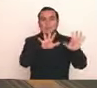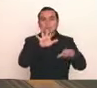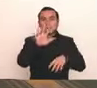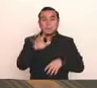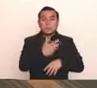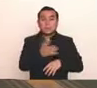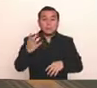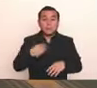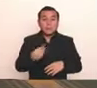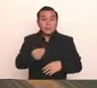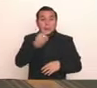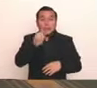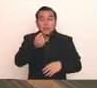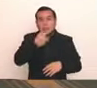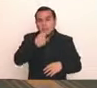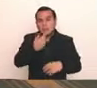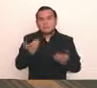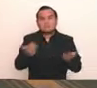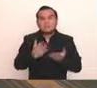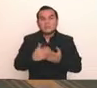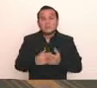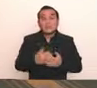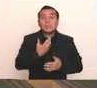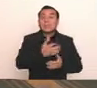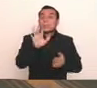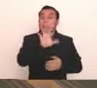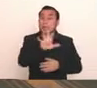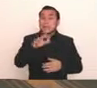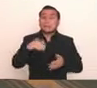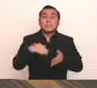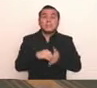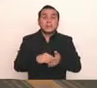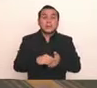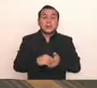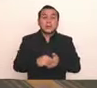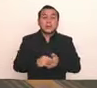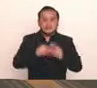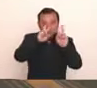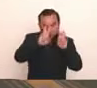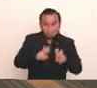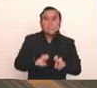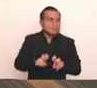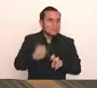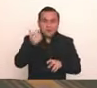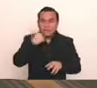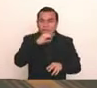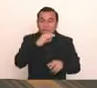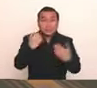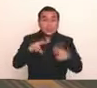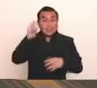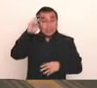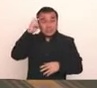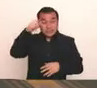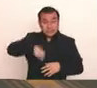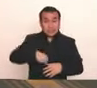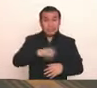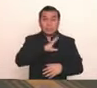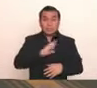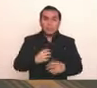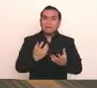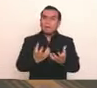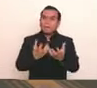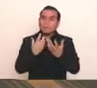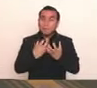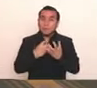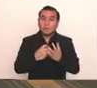éxito articular inclina hemos realizado un total de 55 mil pruebas de comida por lo que tenemos una de las tasas de pruebas más altas por millón por